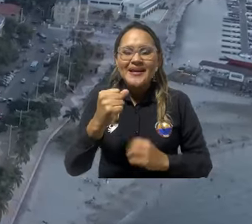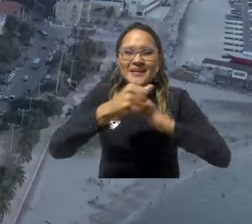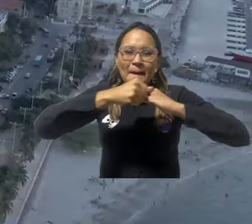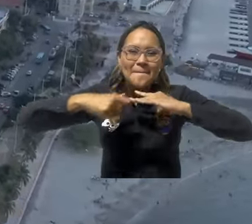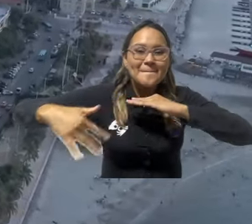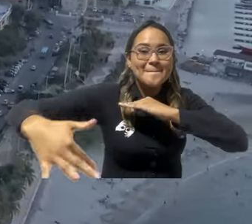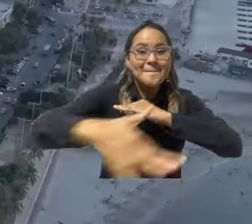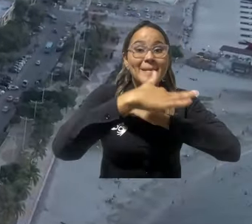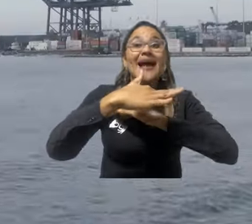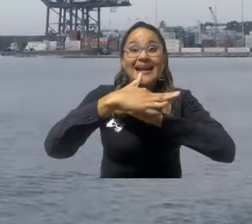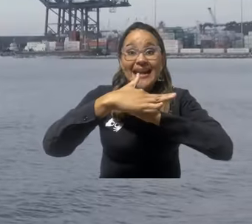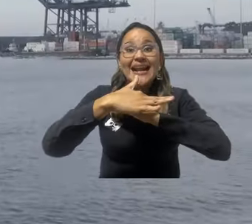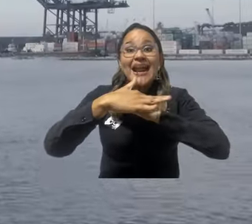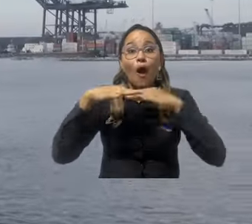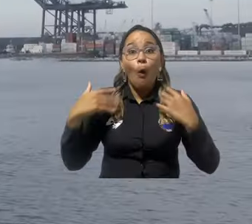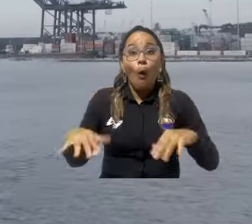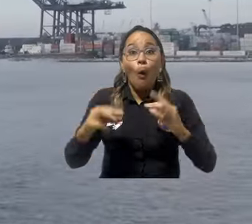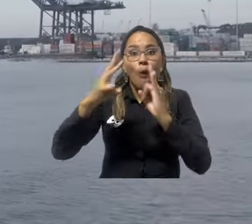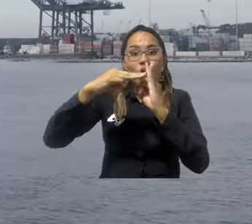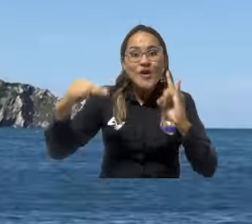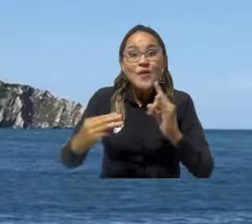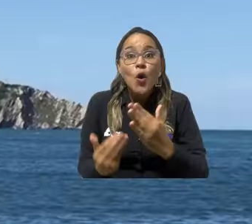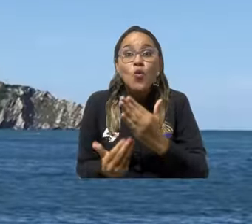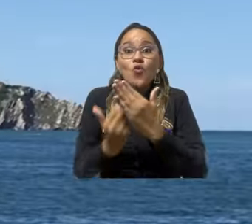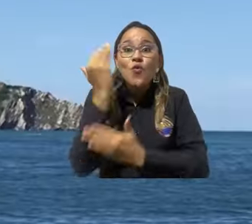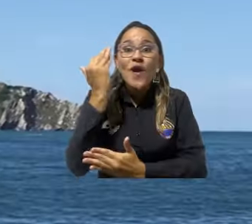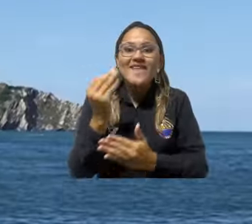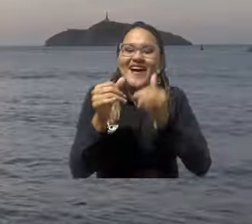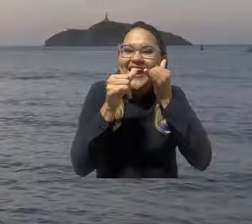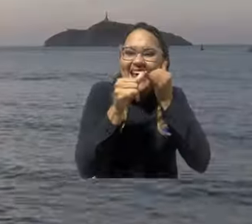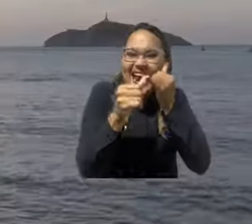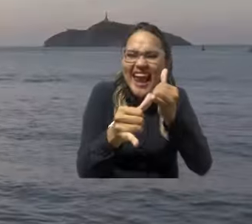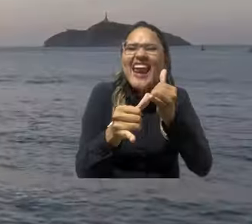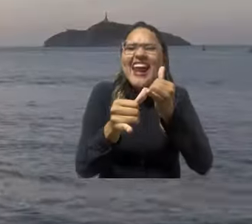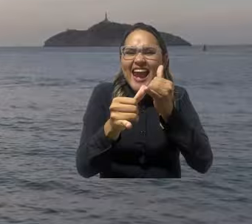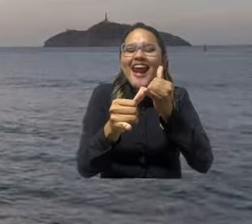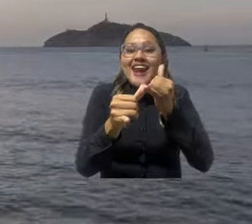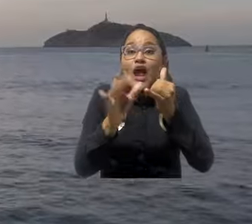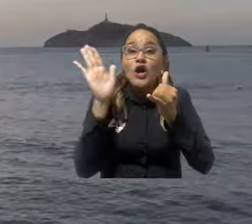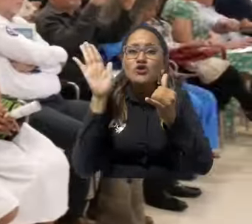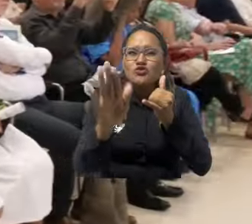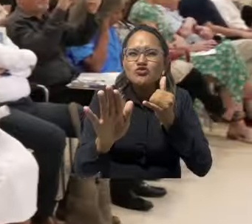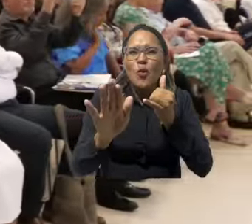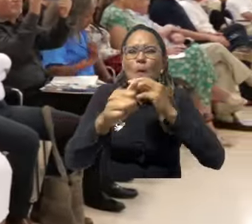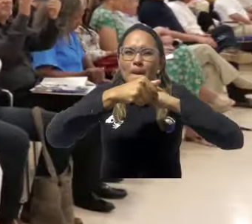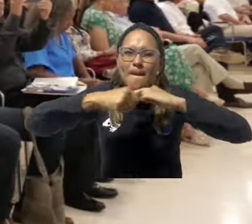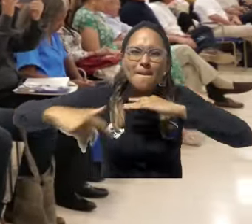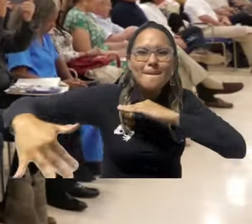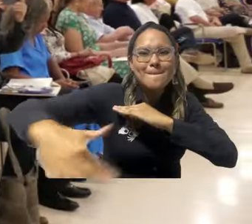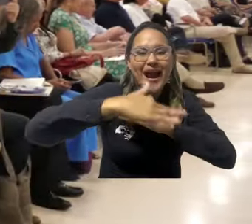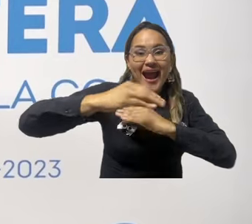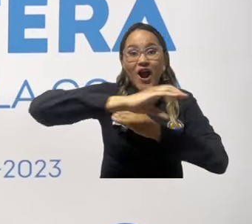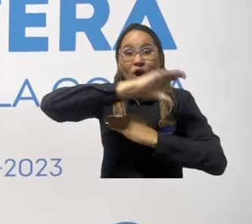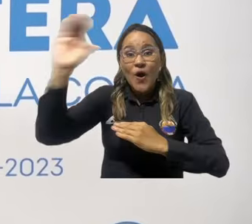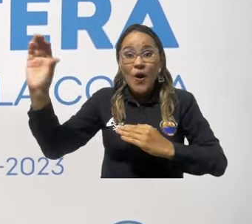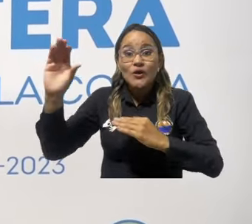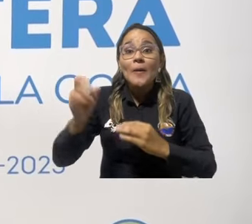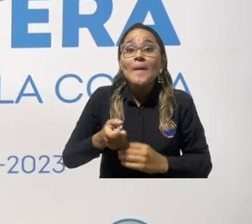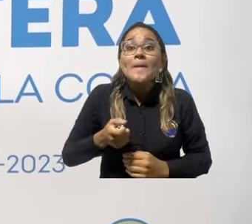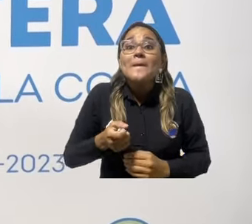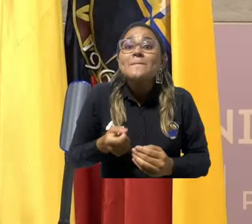En Santa Marta, una ciudad que se debe al mar y vive en función de él, la Universidad del Magdalena presentó su nuevo programa de